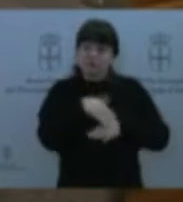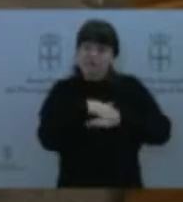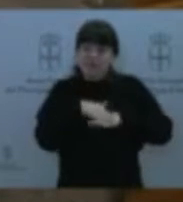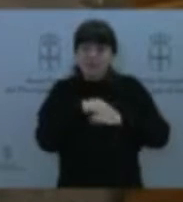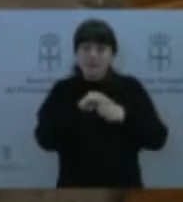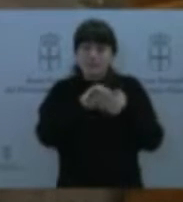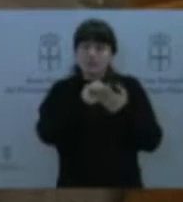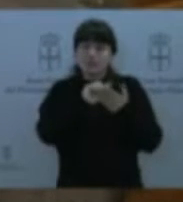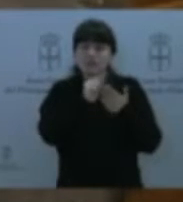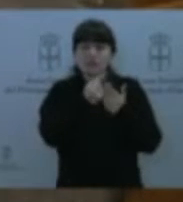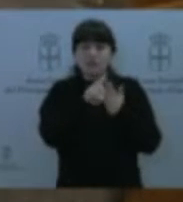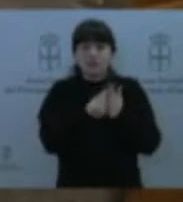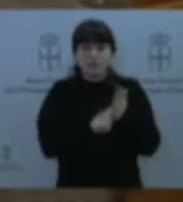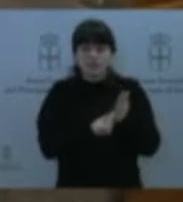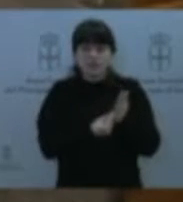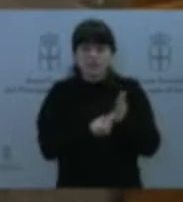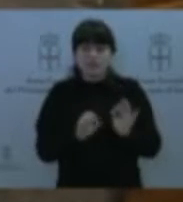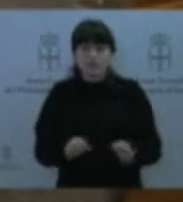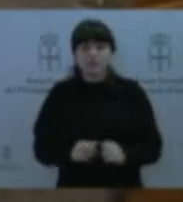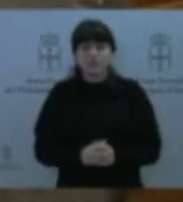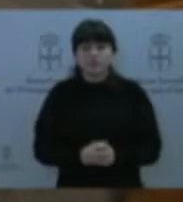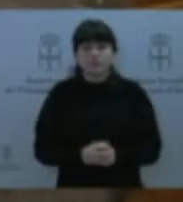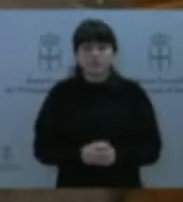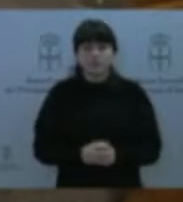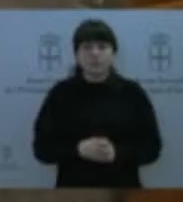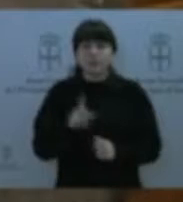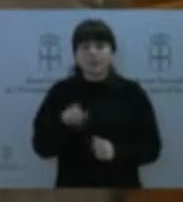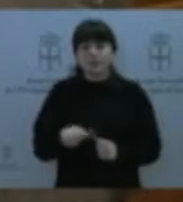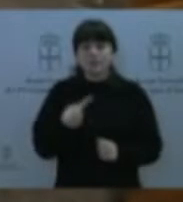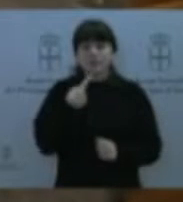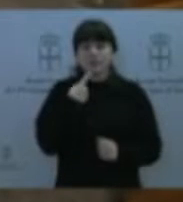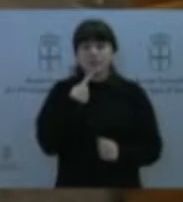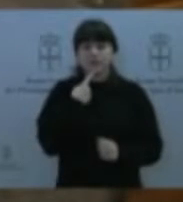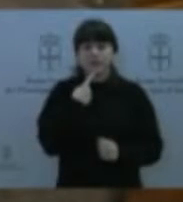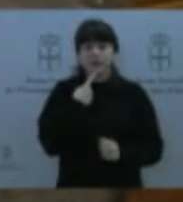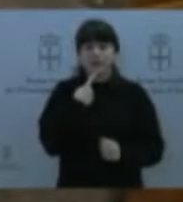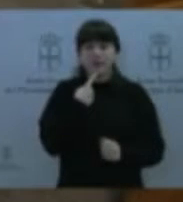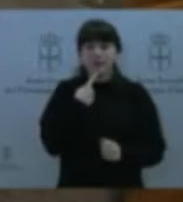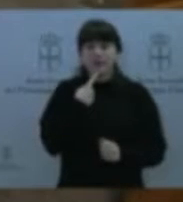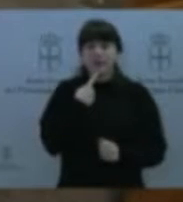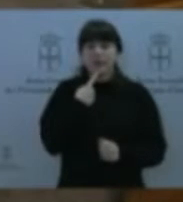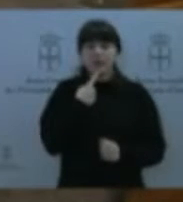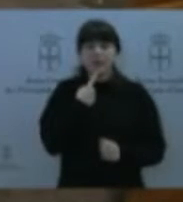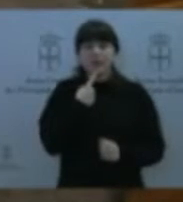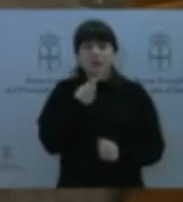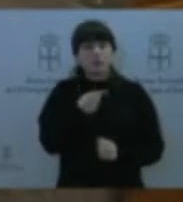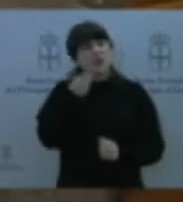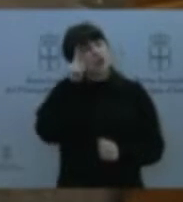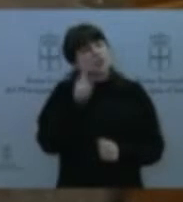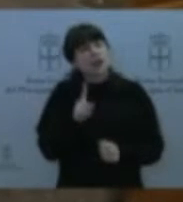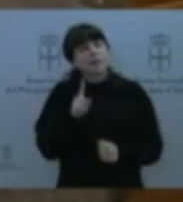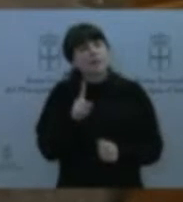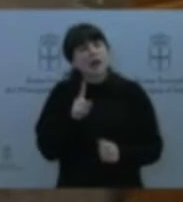También dice que se desconocían o no se describió sucintamente o suficientemente el puesto convocado, pero en la publicación de la